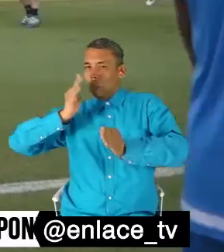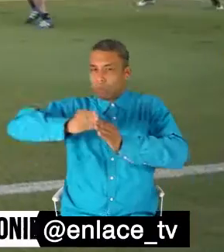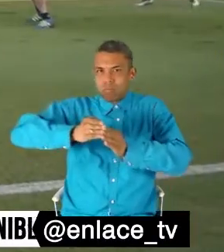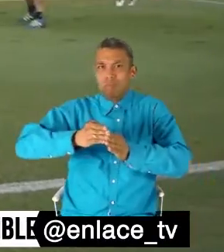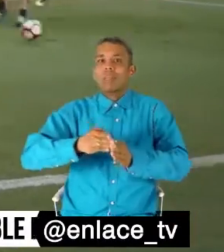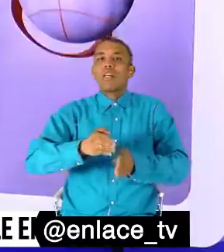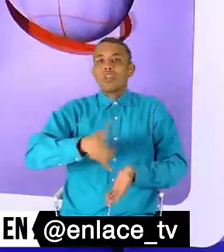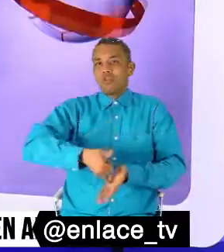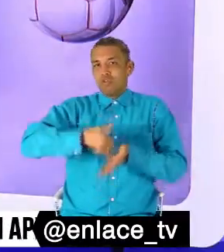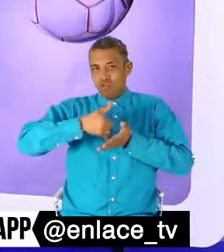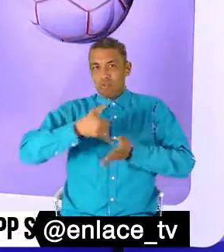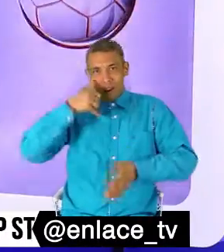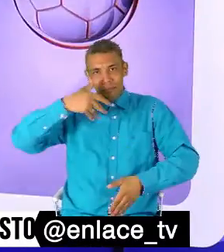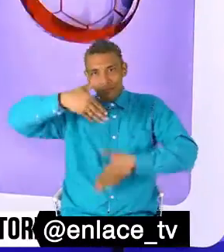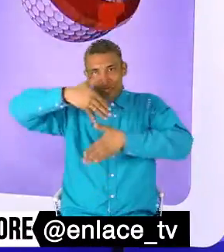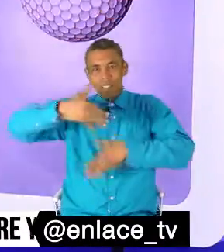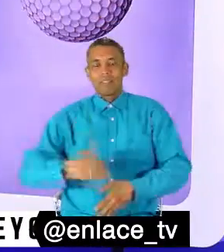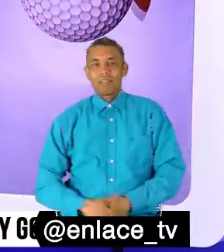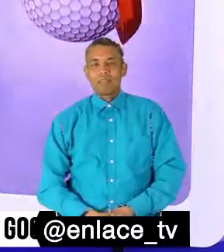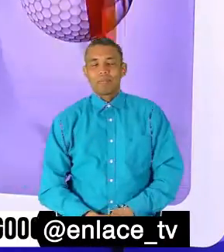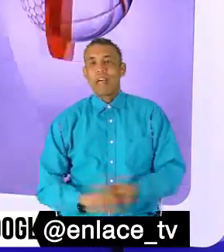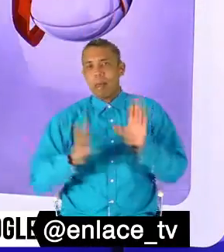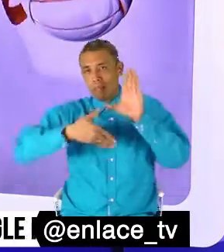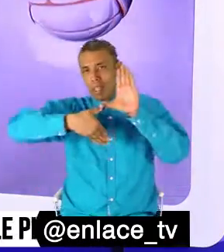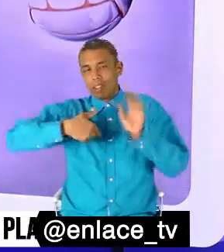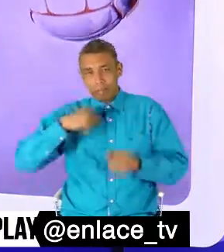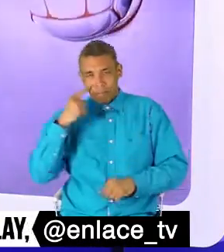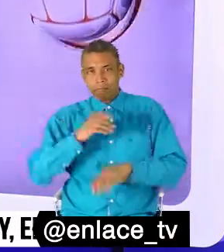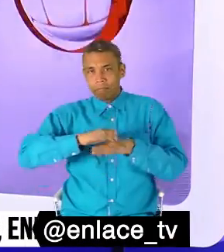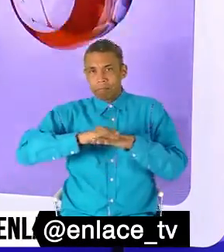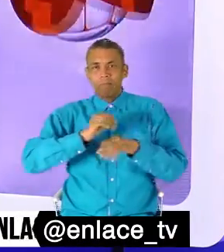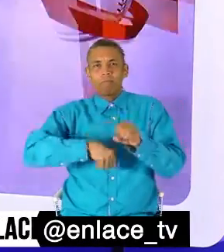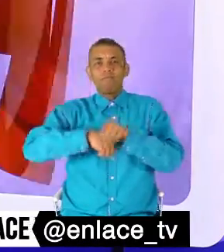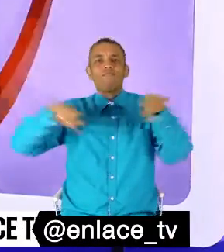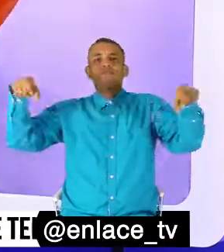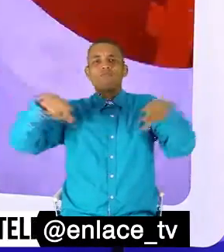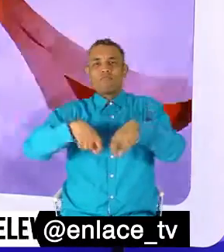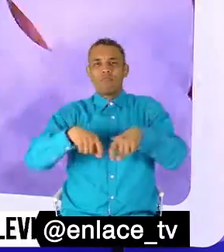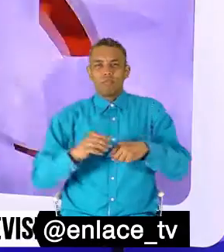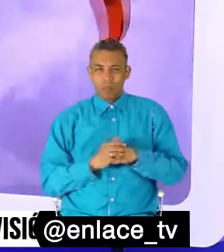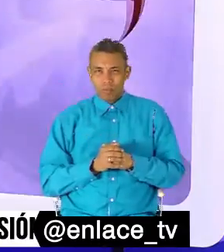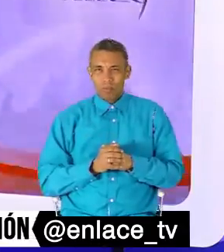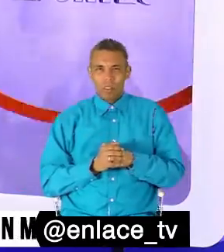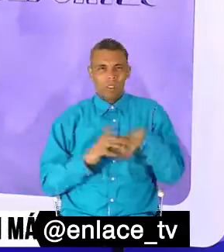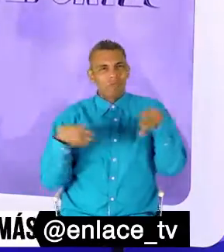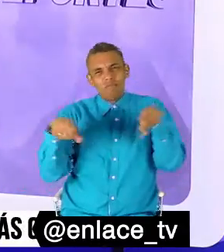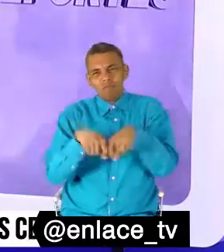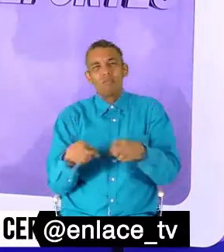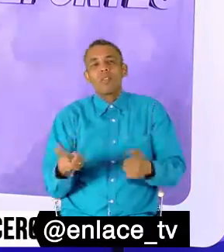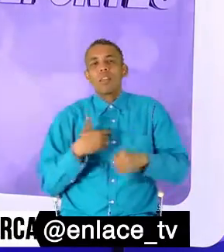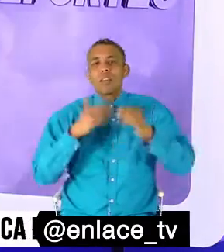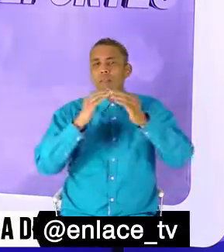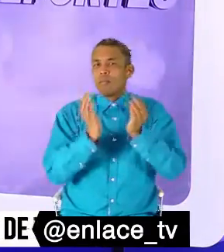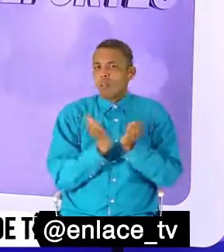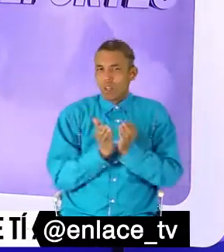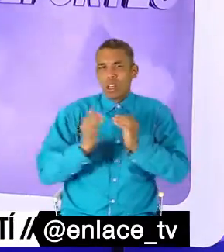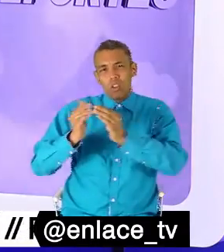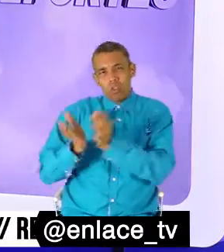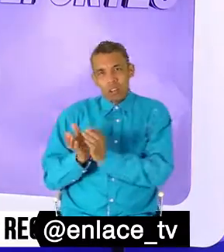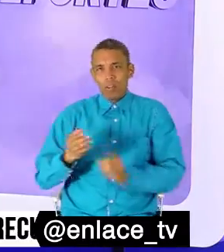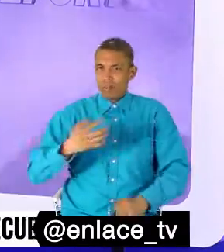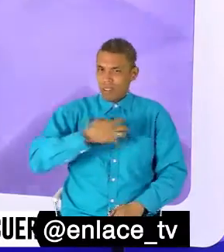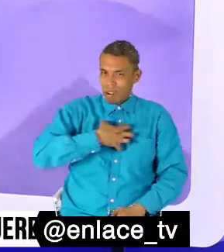2016. Hablemos nuevamente de microfútbol, pero esta vez de los Juegos Intercolegiados Supérate con el Deporte, rama femenina, porque